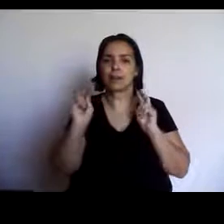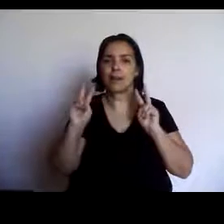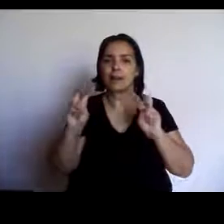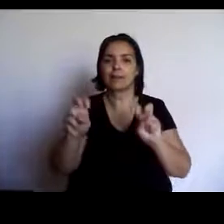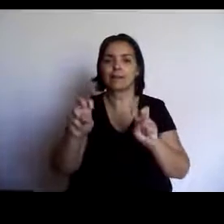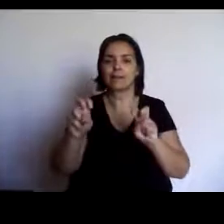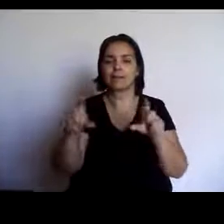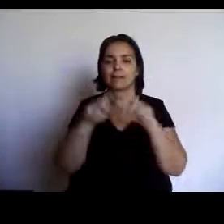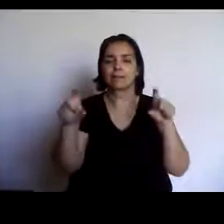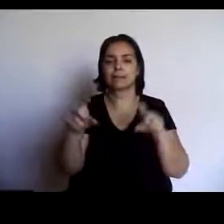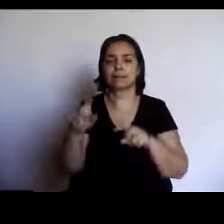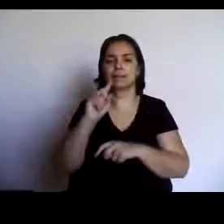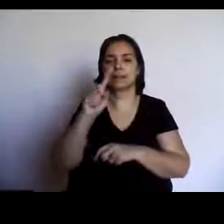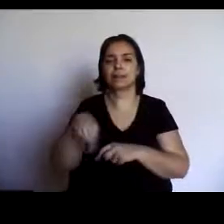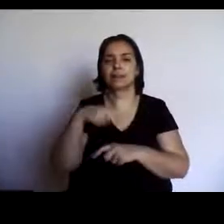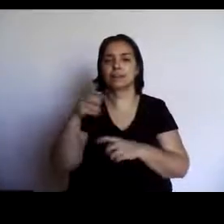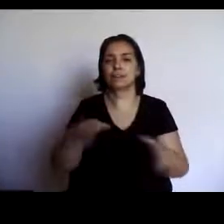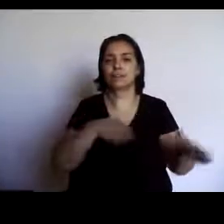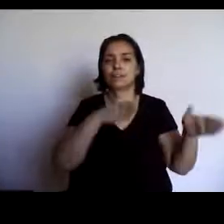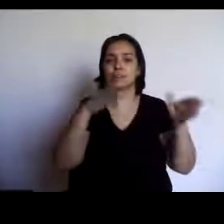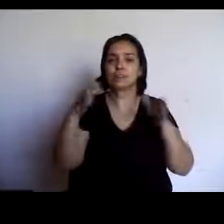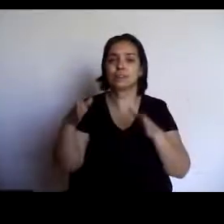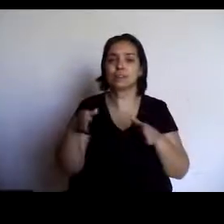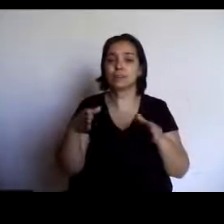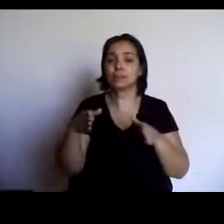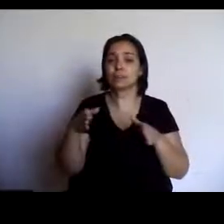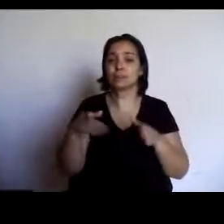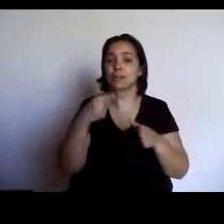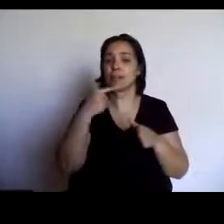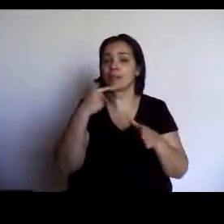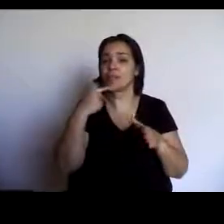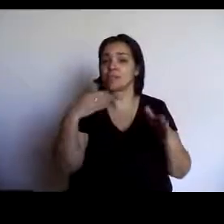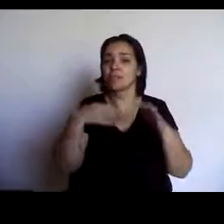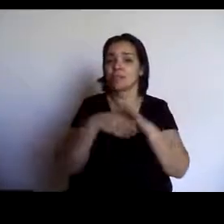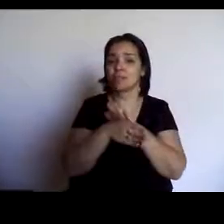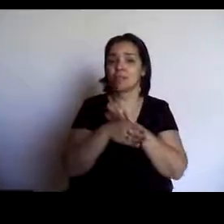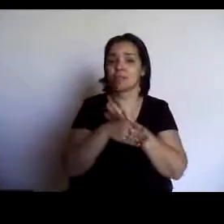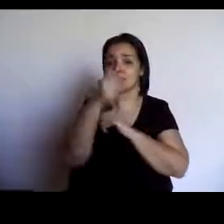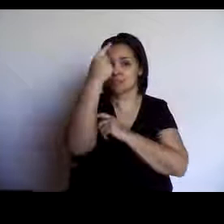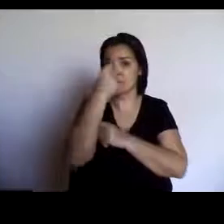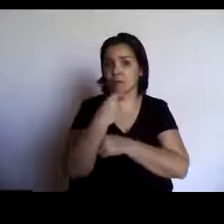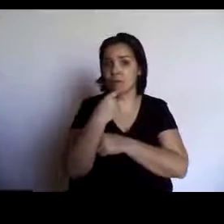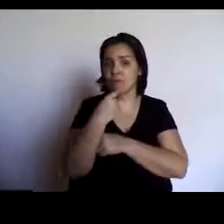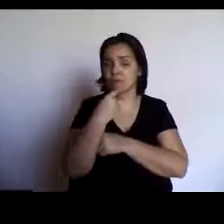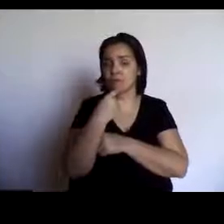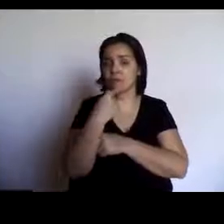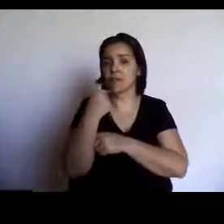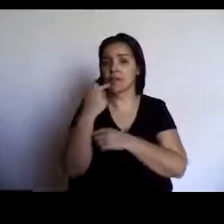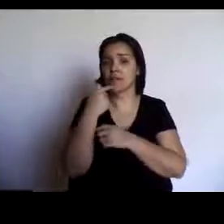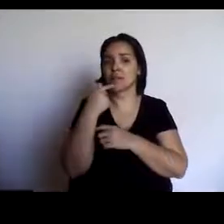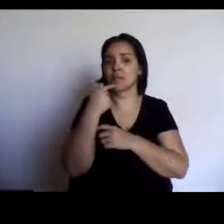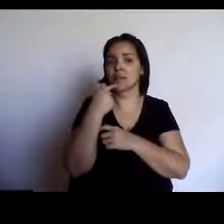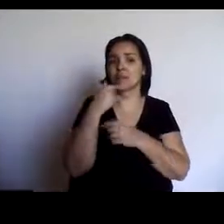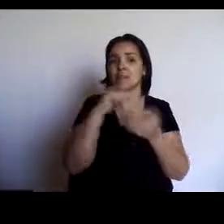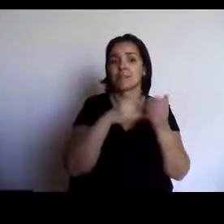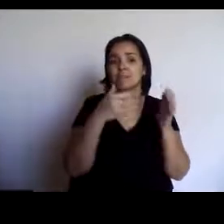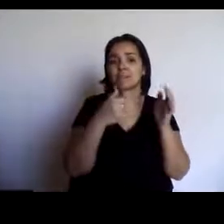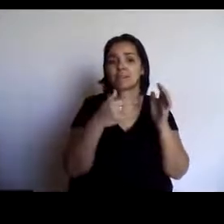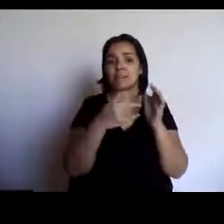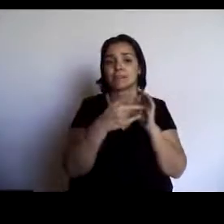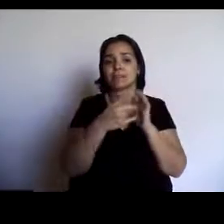Y arrancamos en los proyectos de cooperación transfronteriza con Portugal, en el programa Interreg 3,